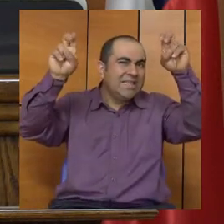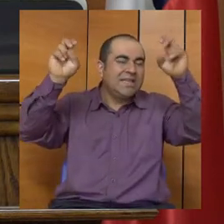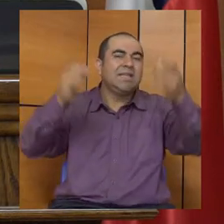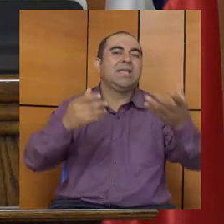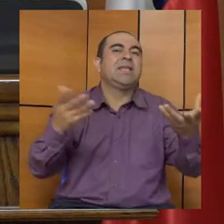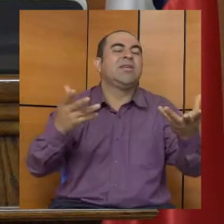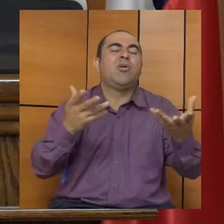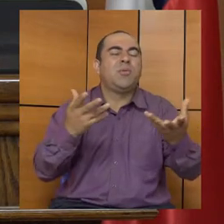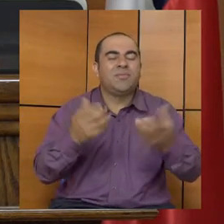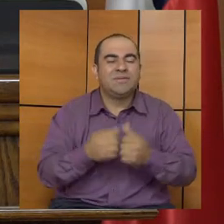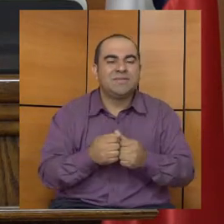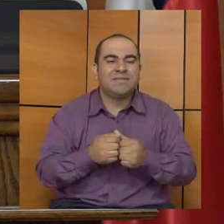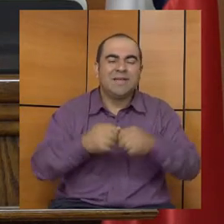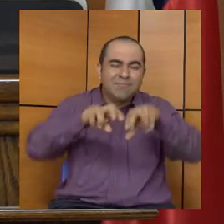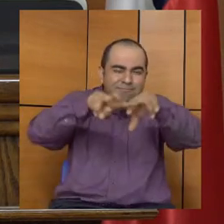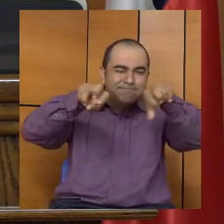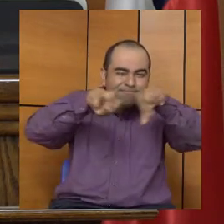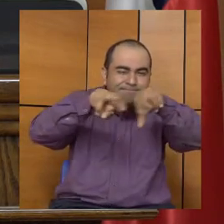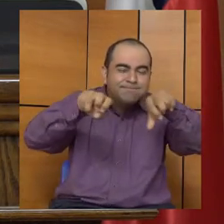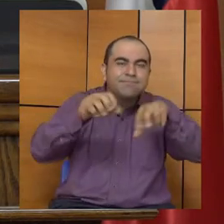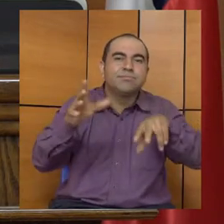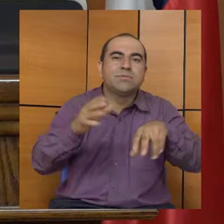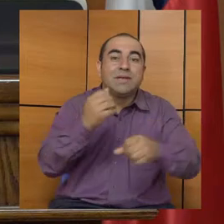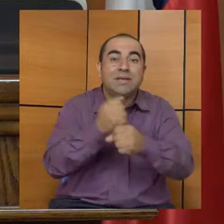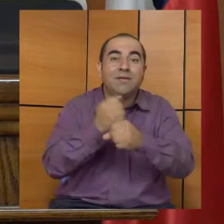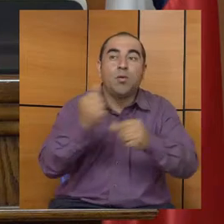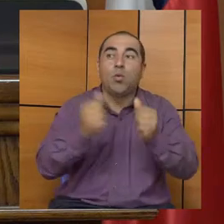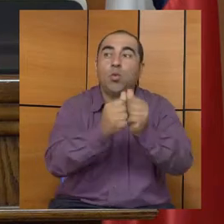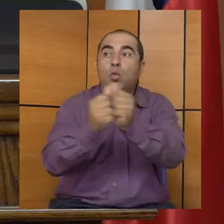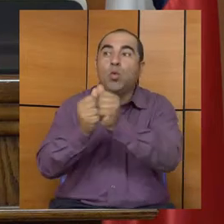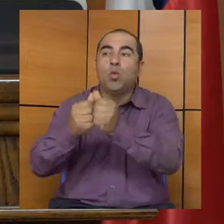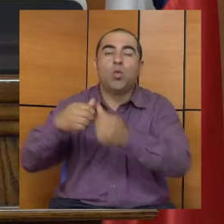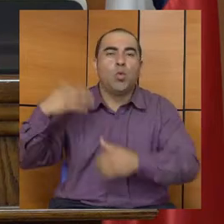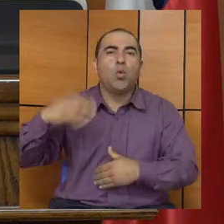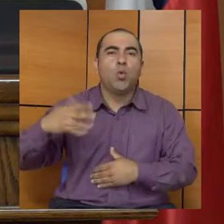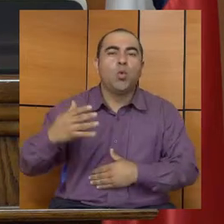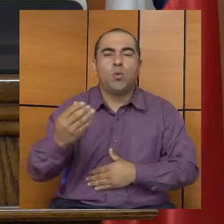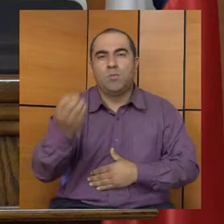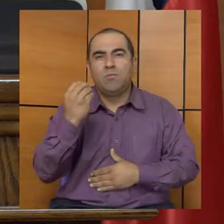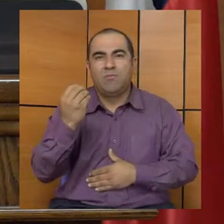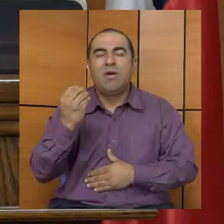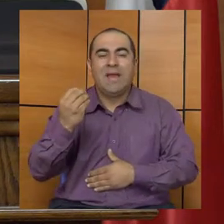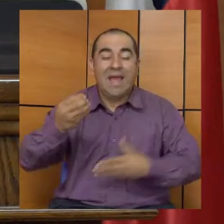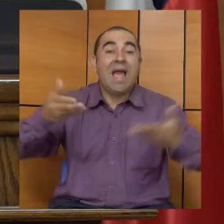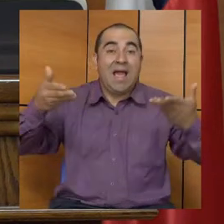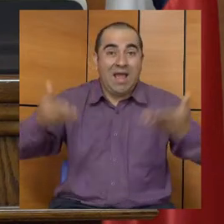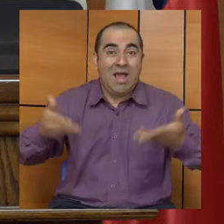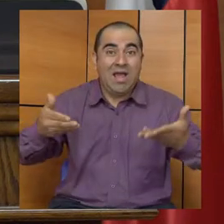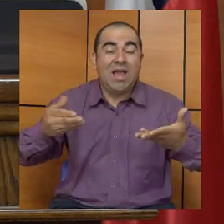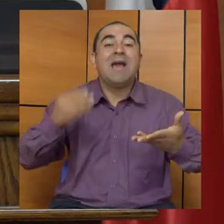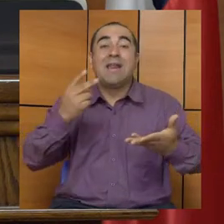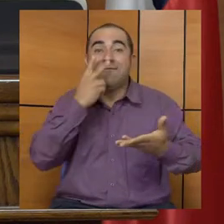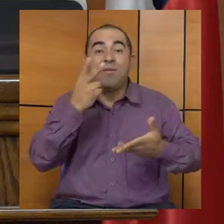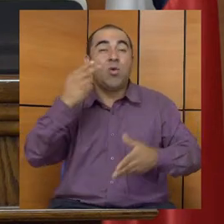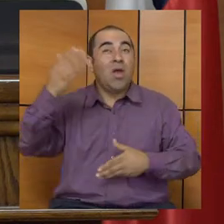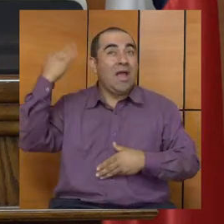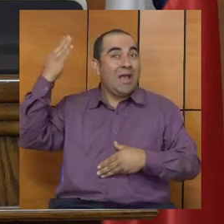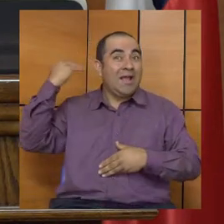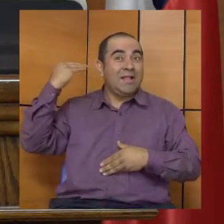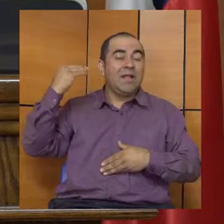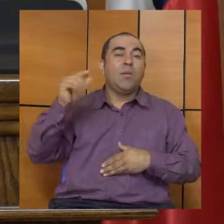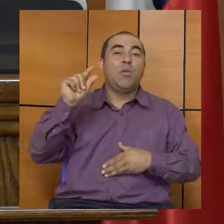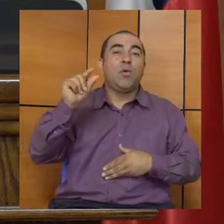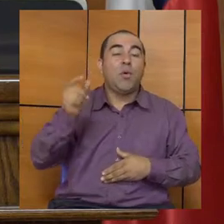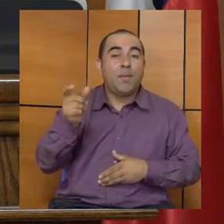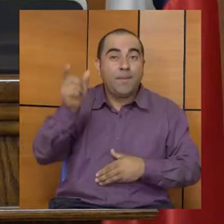El tema de esta investigación y este trabajo conjunto, además, es muy actual y está muy vigente. Nosotros tuvimos hace poco aquí a la